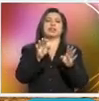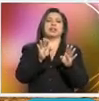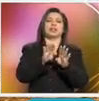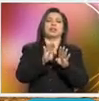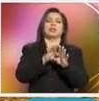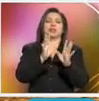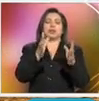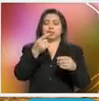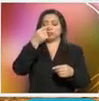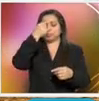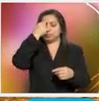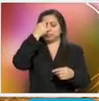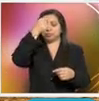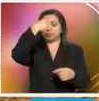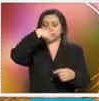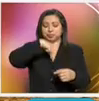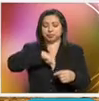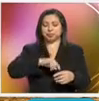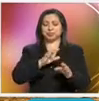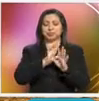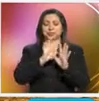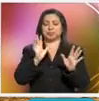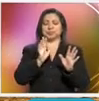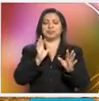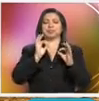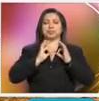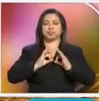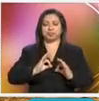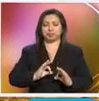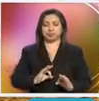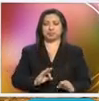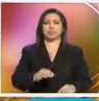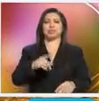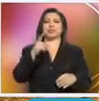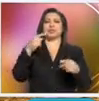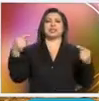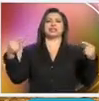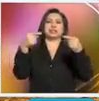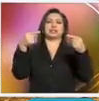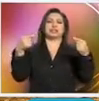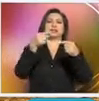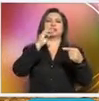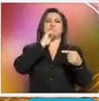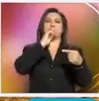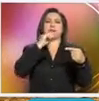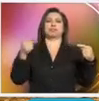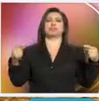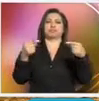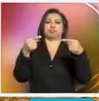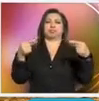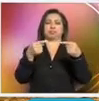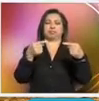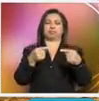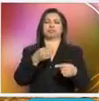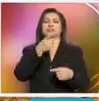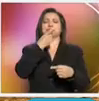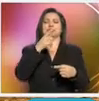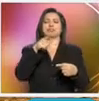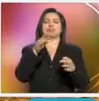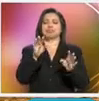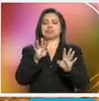mamá, llega a la playa donde su mamá se tomó una vez una foto y la tienen guardada en la casa. Vamos a ir descubriendo poco a poco por qué es que esta